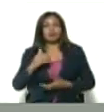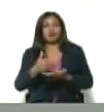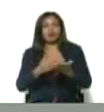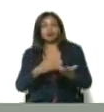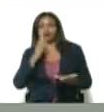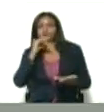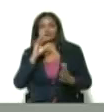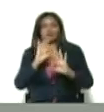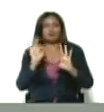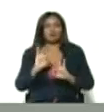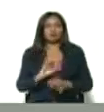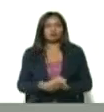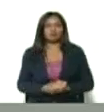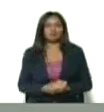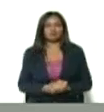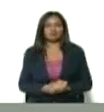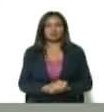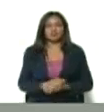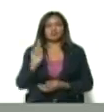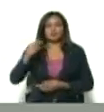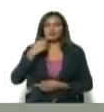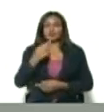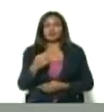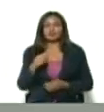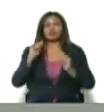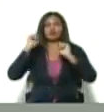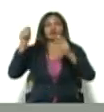antes. Tenemos que decir,